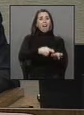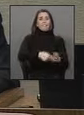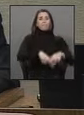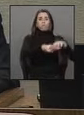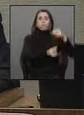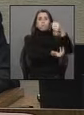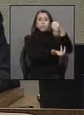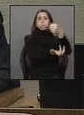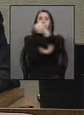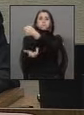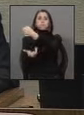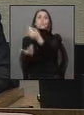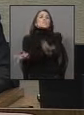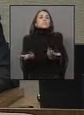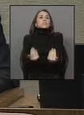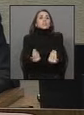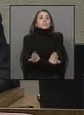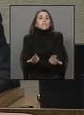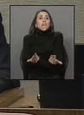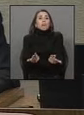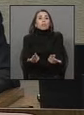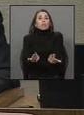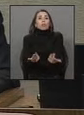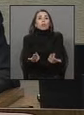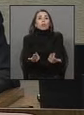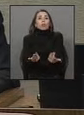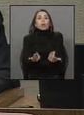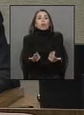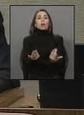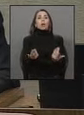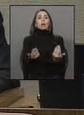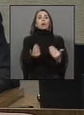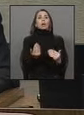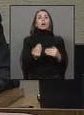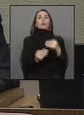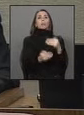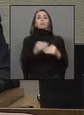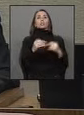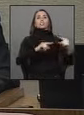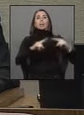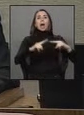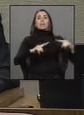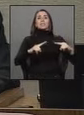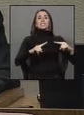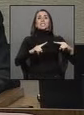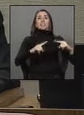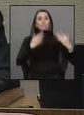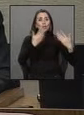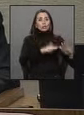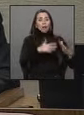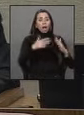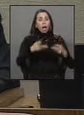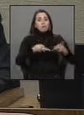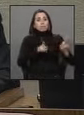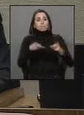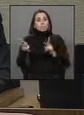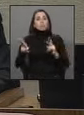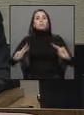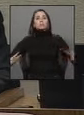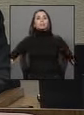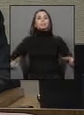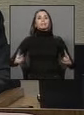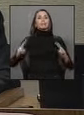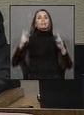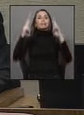solo están a la espera del avance de determinados procesos administrativos para que sus ejecuciones e inicios de